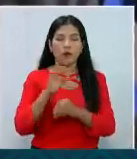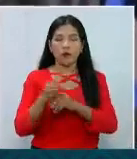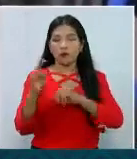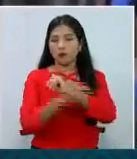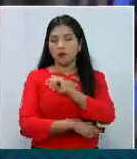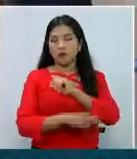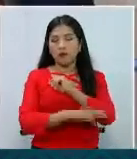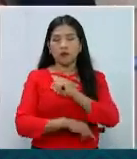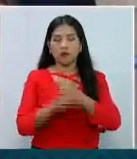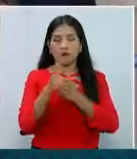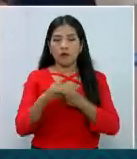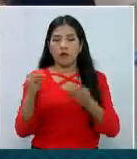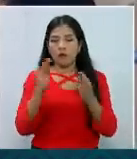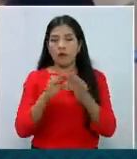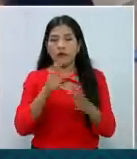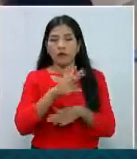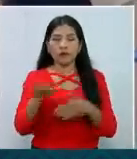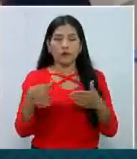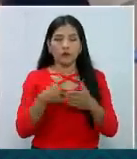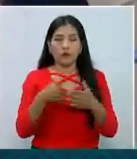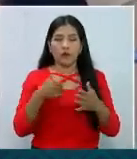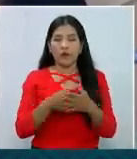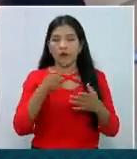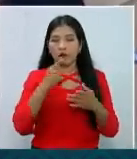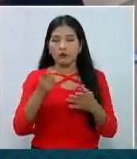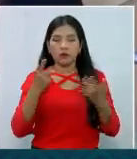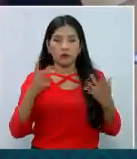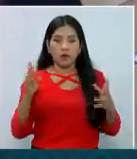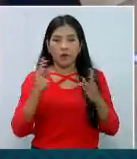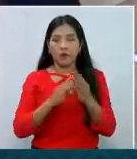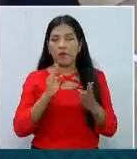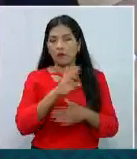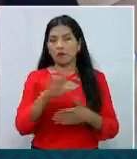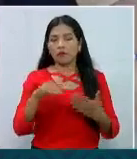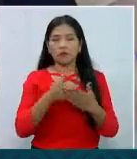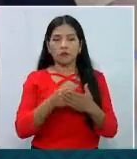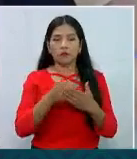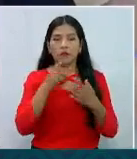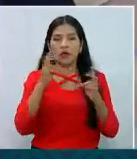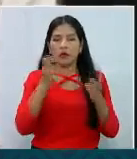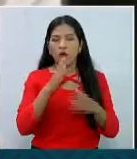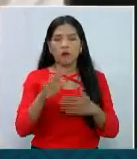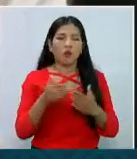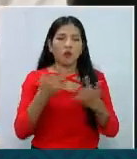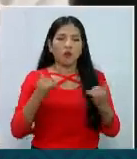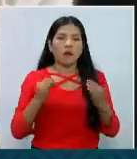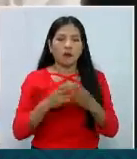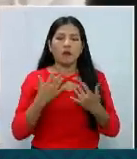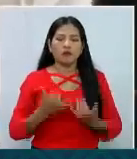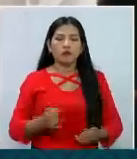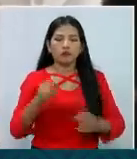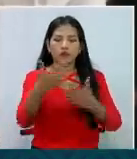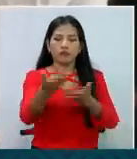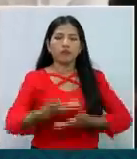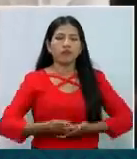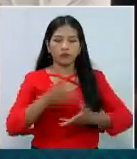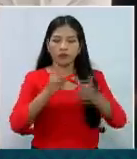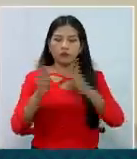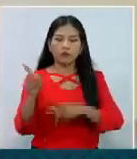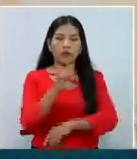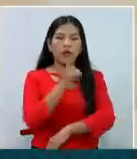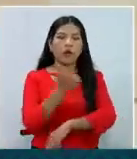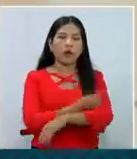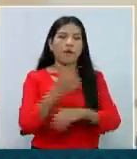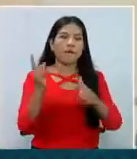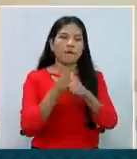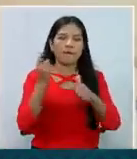del Collasuyo, participaron en el ampliado programado para este 25 de septiembre, donde además fueron invitados las primeras autoridades del